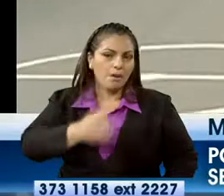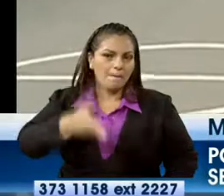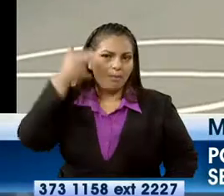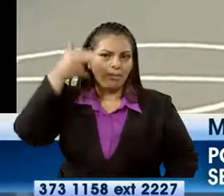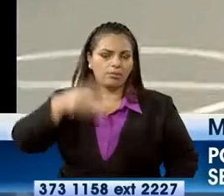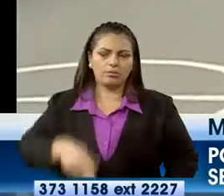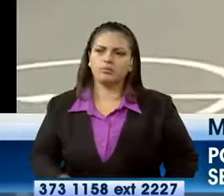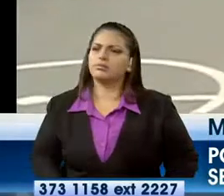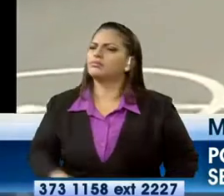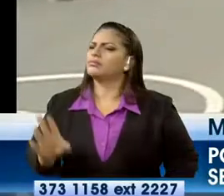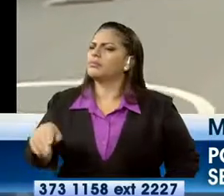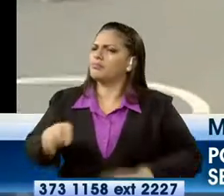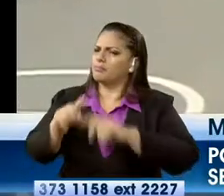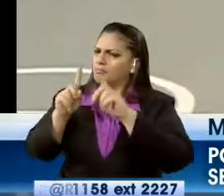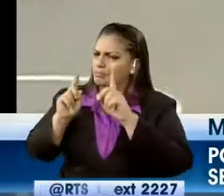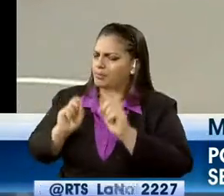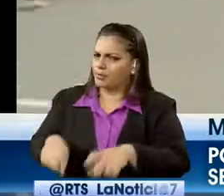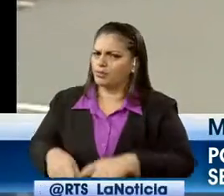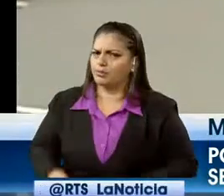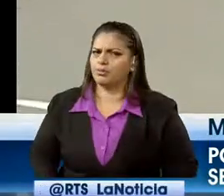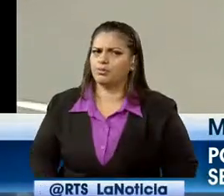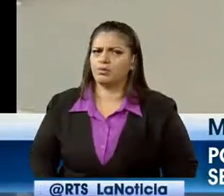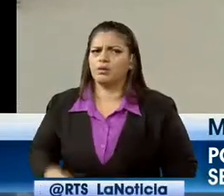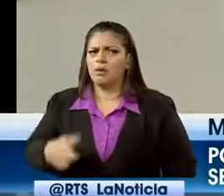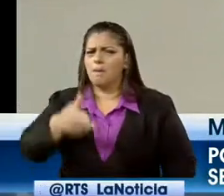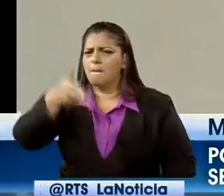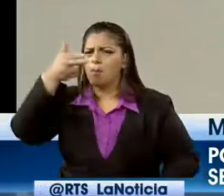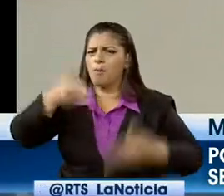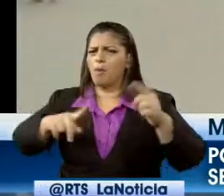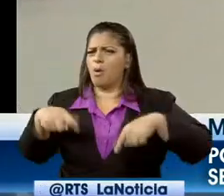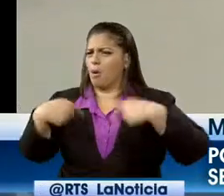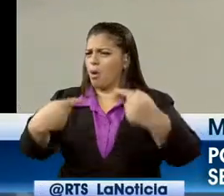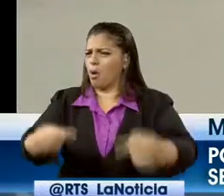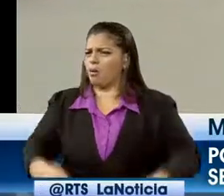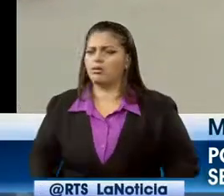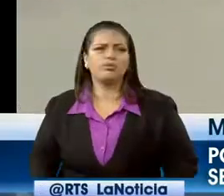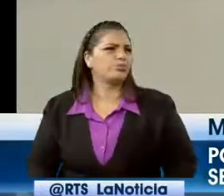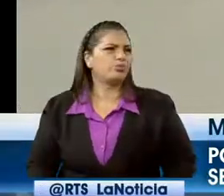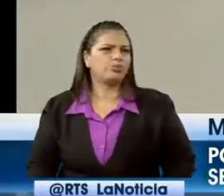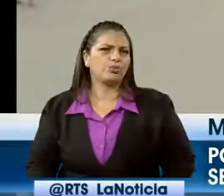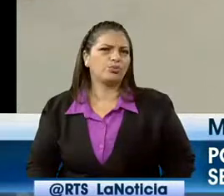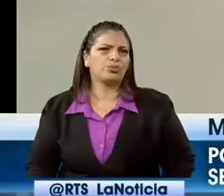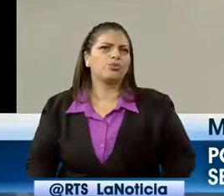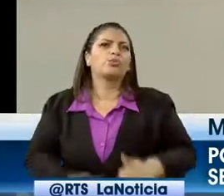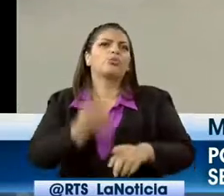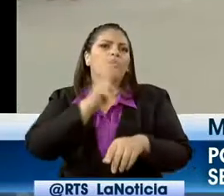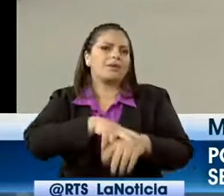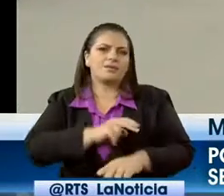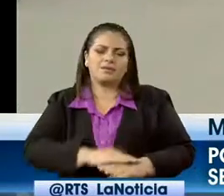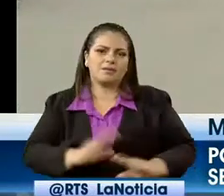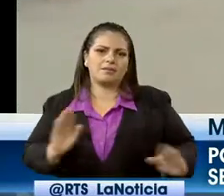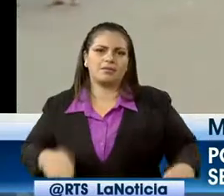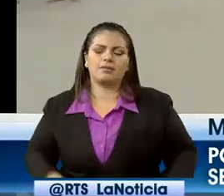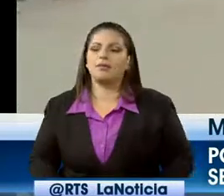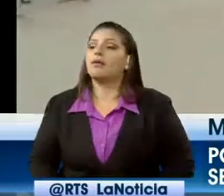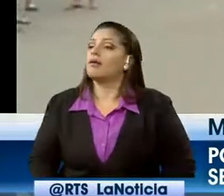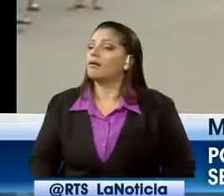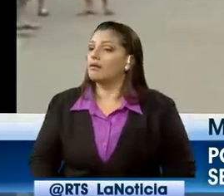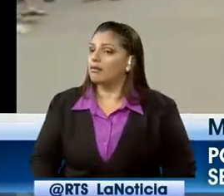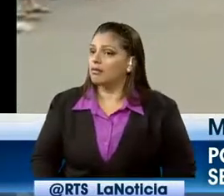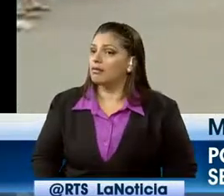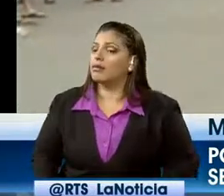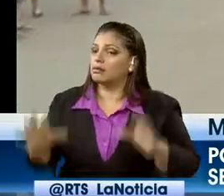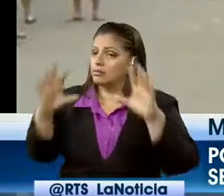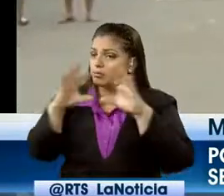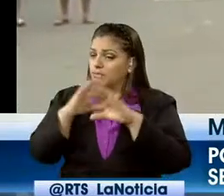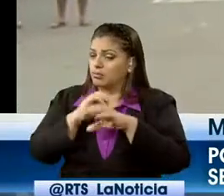¿estos disparos, o por lo menos estas balaceras, son constantes o no son constantes? No, ya son dos veces que ha habido eso. ¿En una noche, en una madrugada? En una